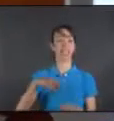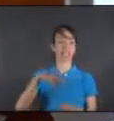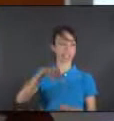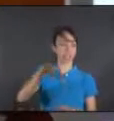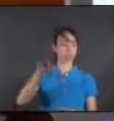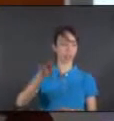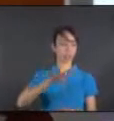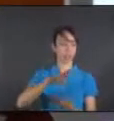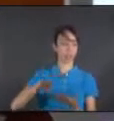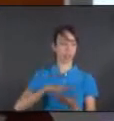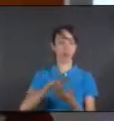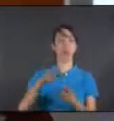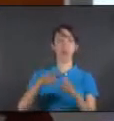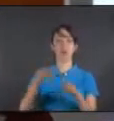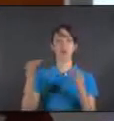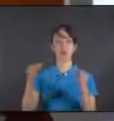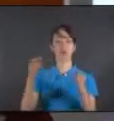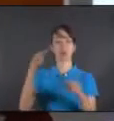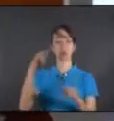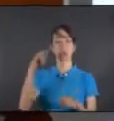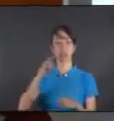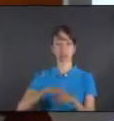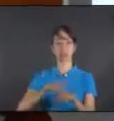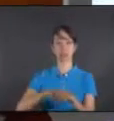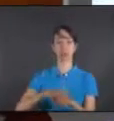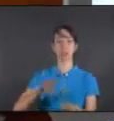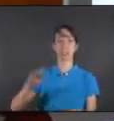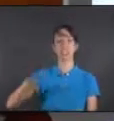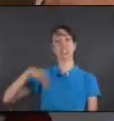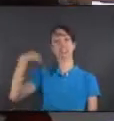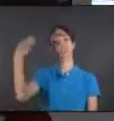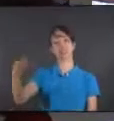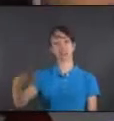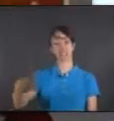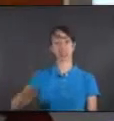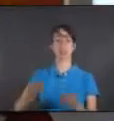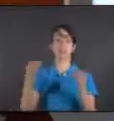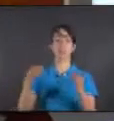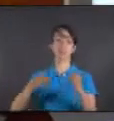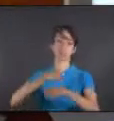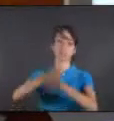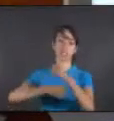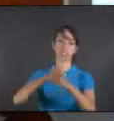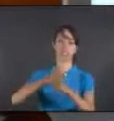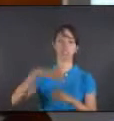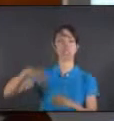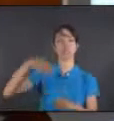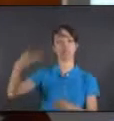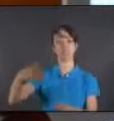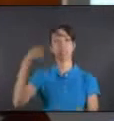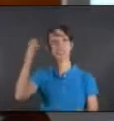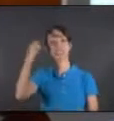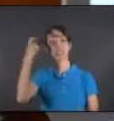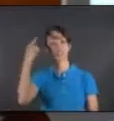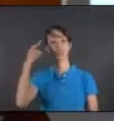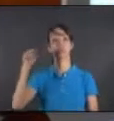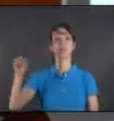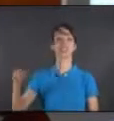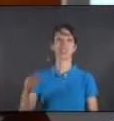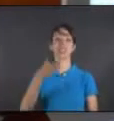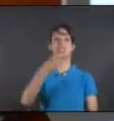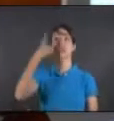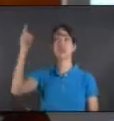ya la piedra había sido quitada del sepulcro. Es decir, primer día, ella se dio cuenta